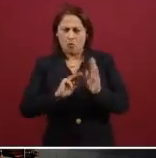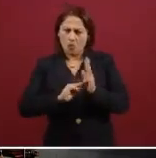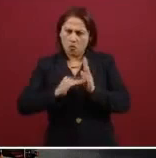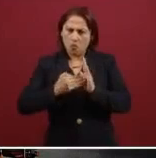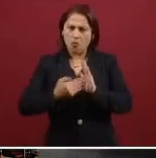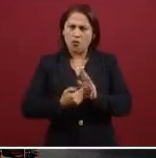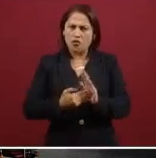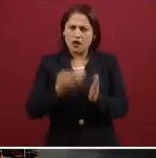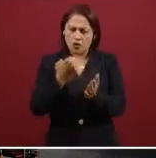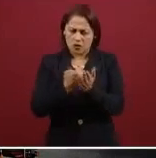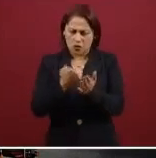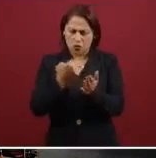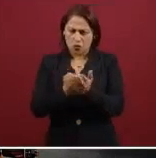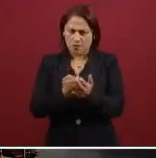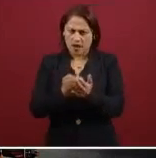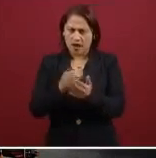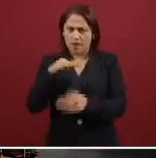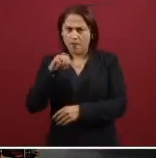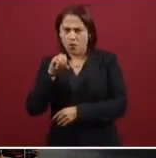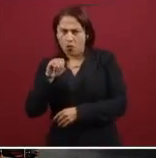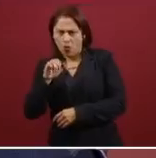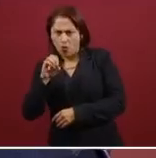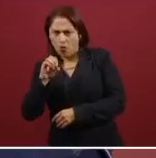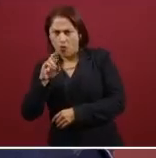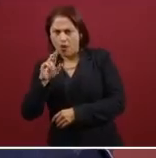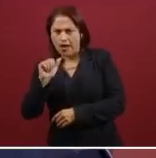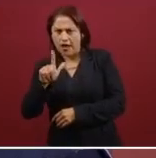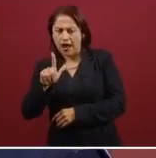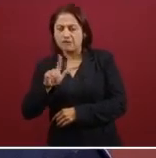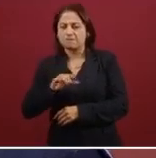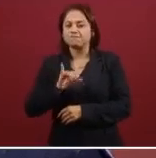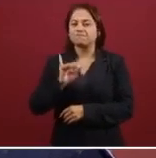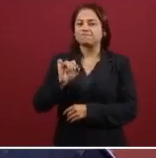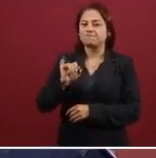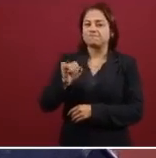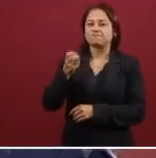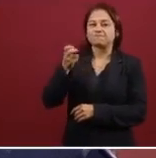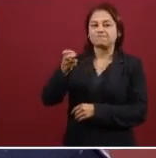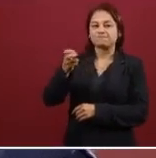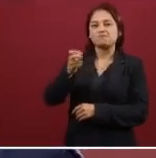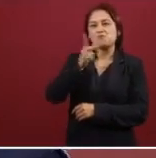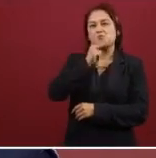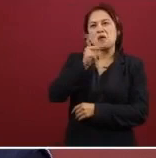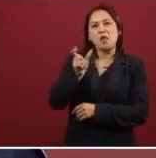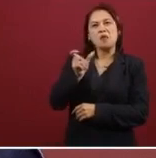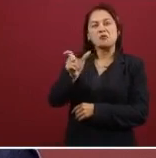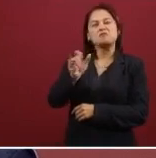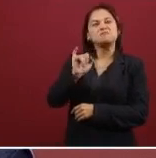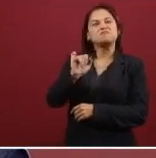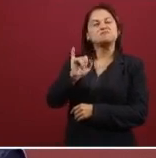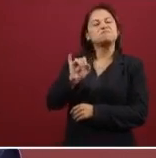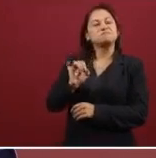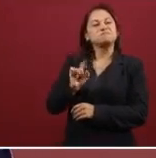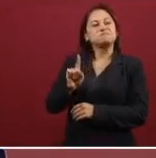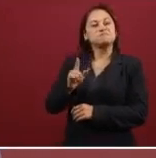me tocara definir, lo diría de esa forma.